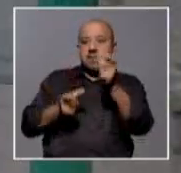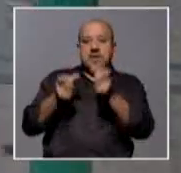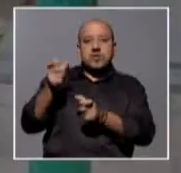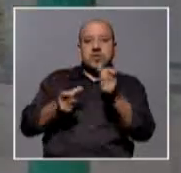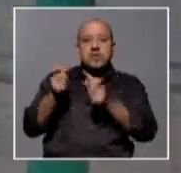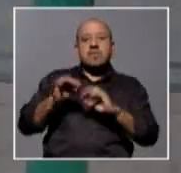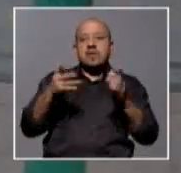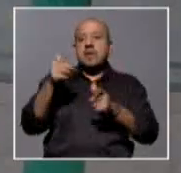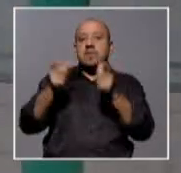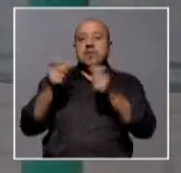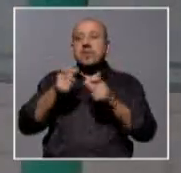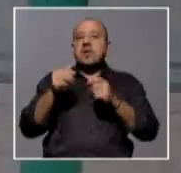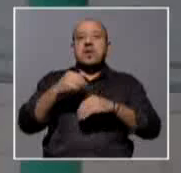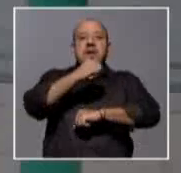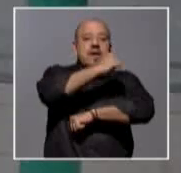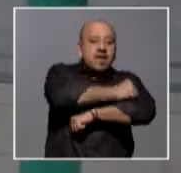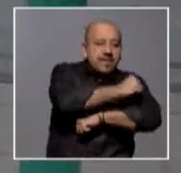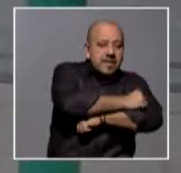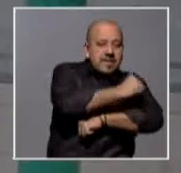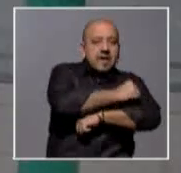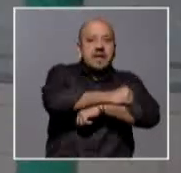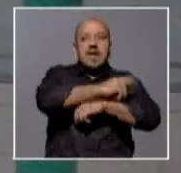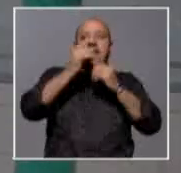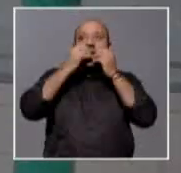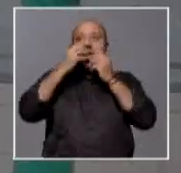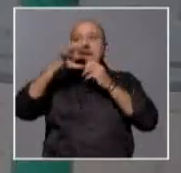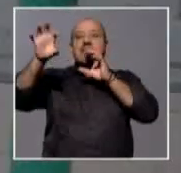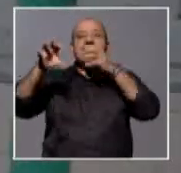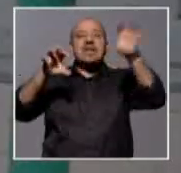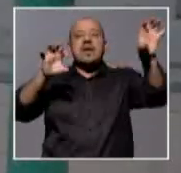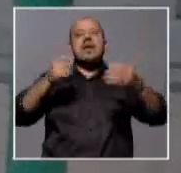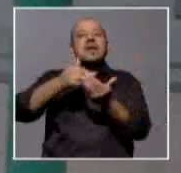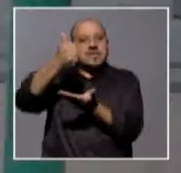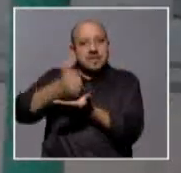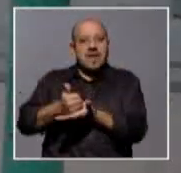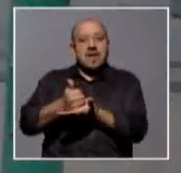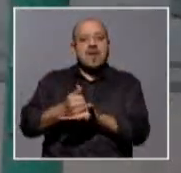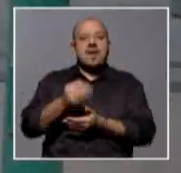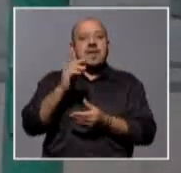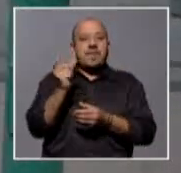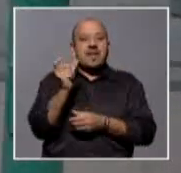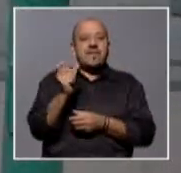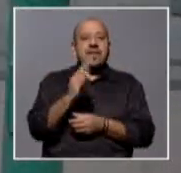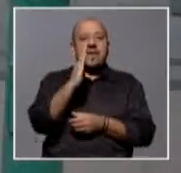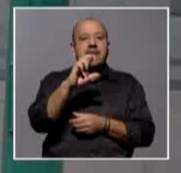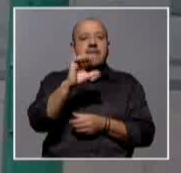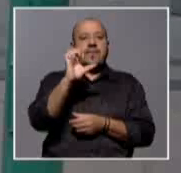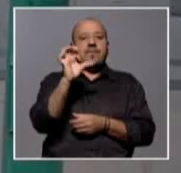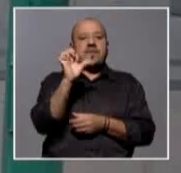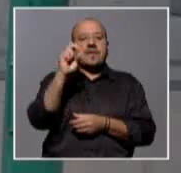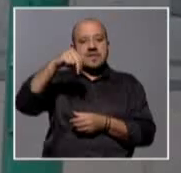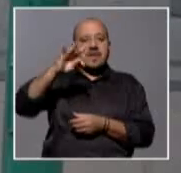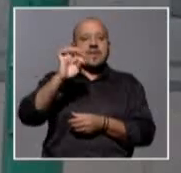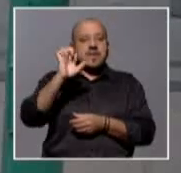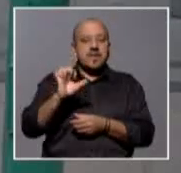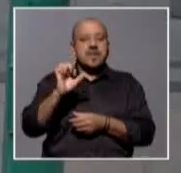en las ventanas y los balcones responda presente como suele hacer en esta plaza y de esta plaza hacia atrás por todo 18 de